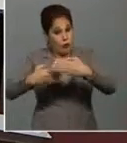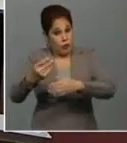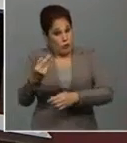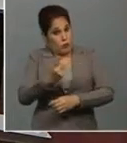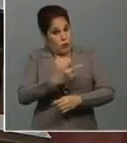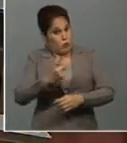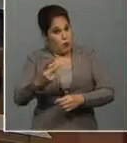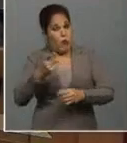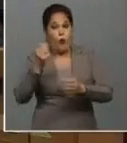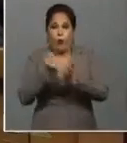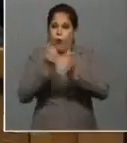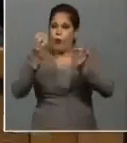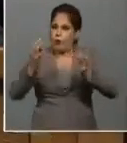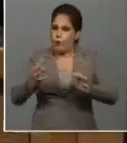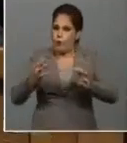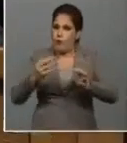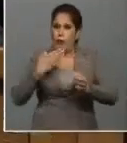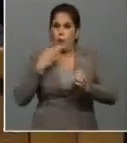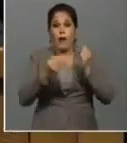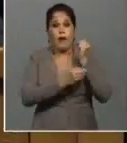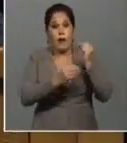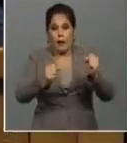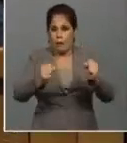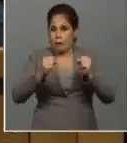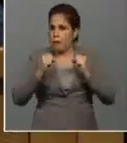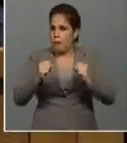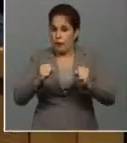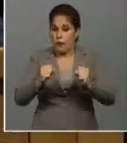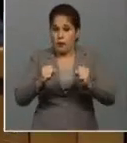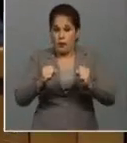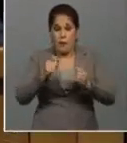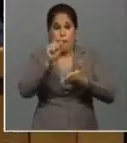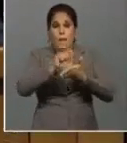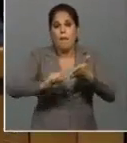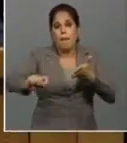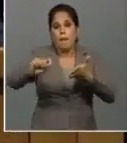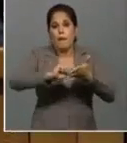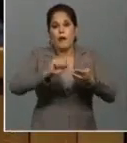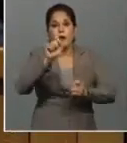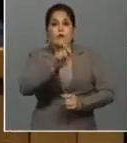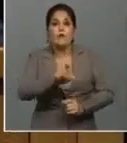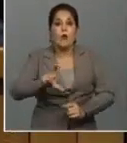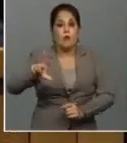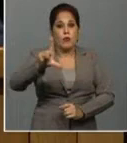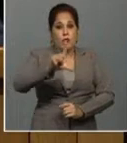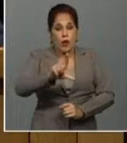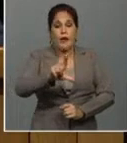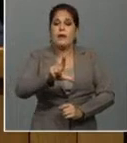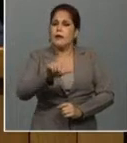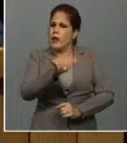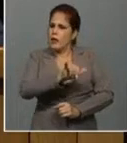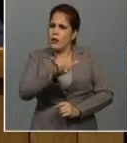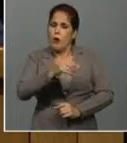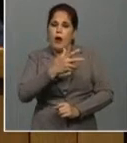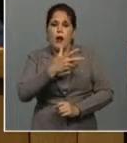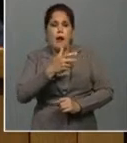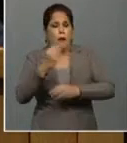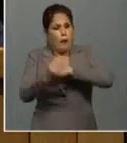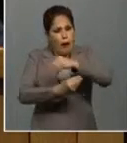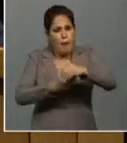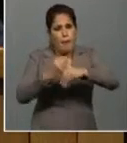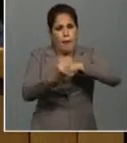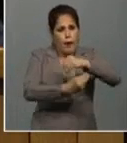que confirman las elevadas potencialidades de la planificación socialista sufrieron más de una corrección